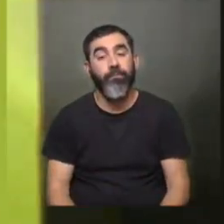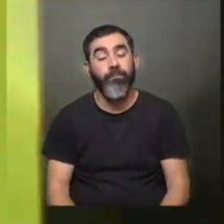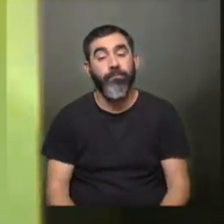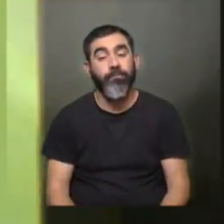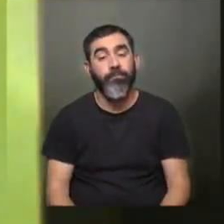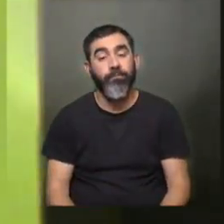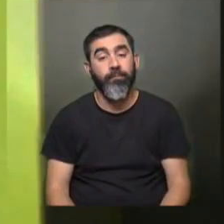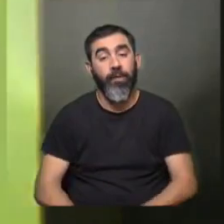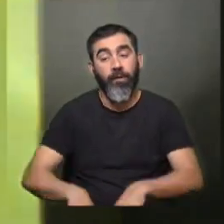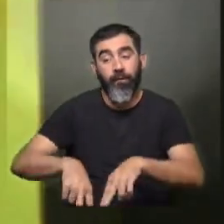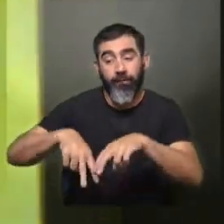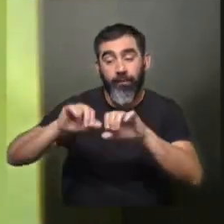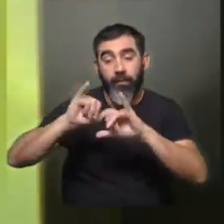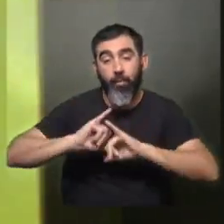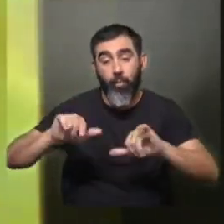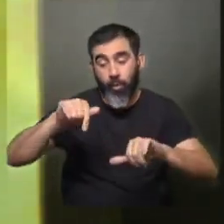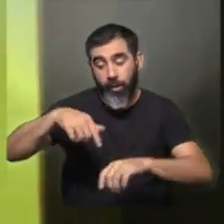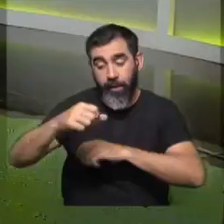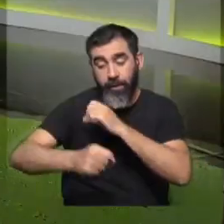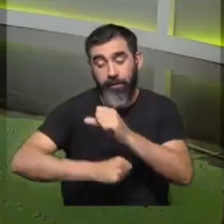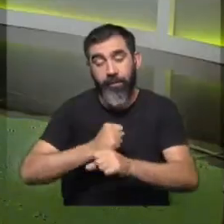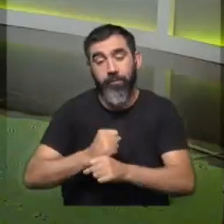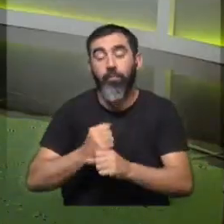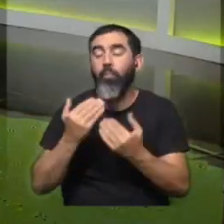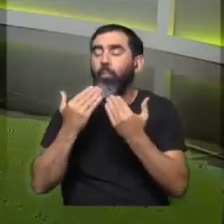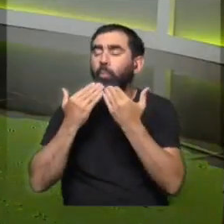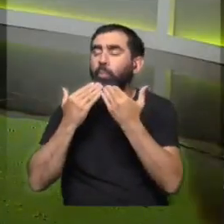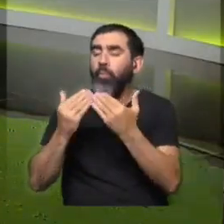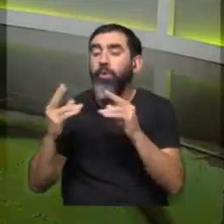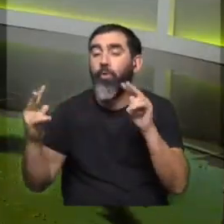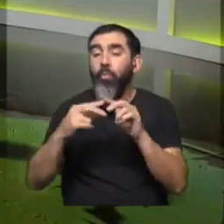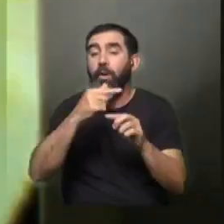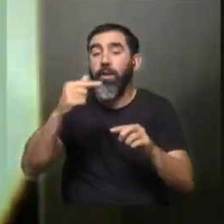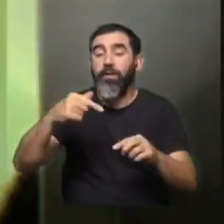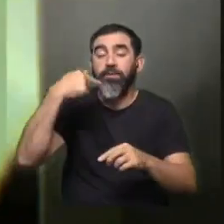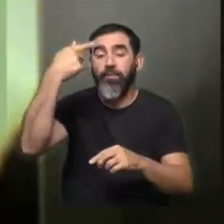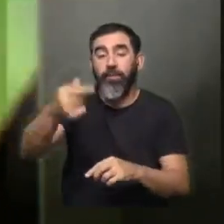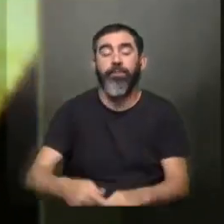Barofio se publicó este año. Alexandra, muchas gracias, nos vemos la semana que viene. Hasta la semana que viene.